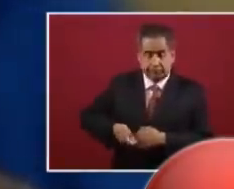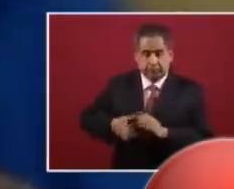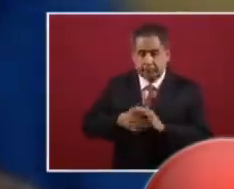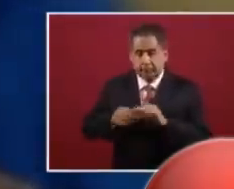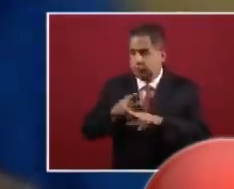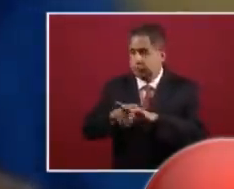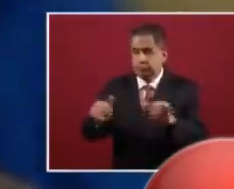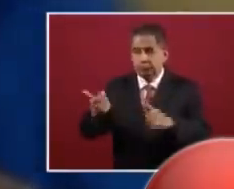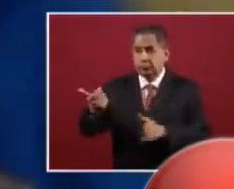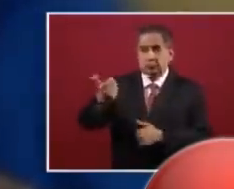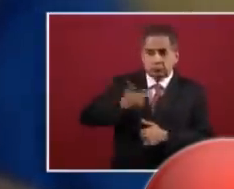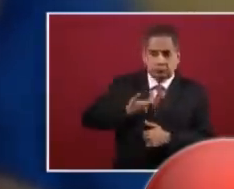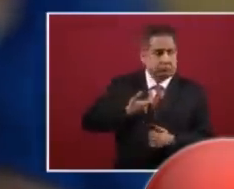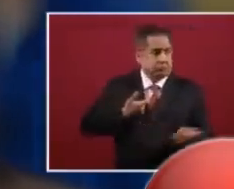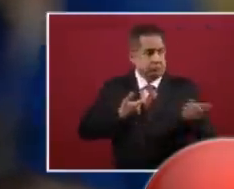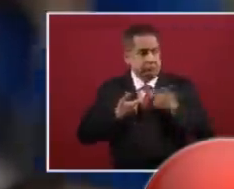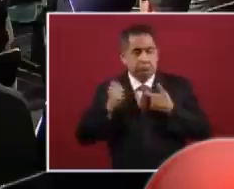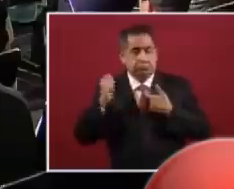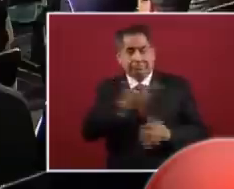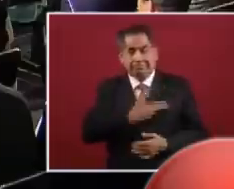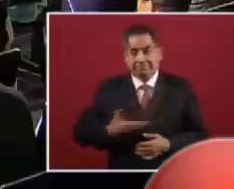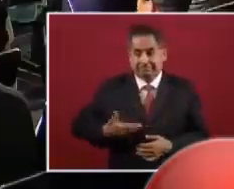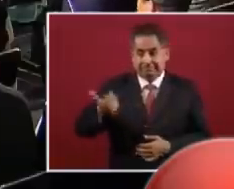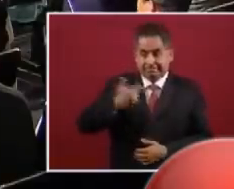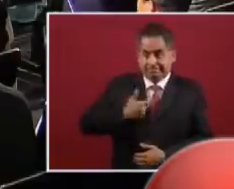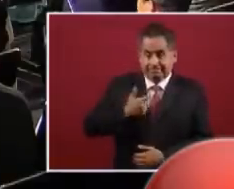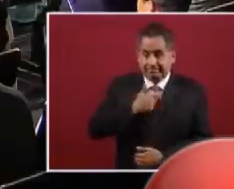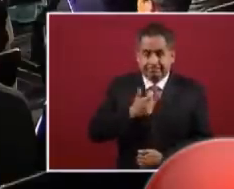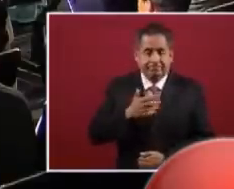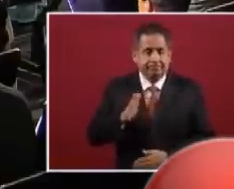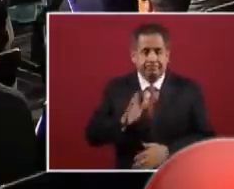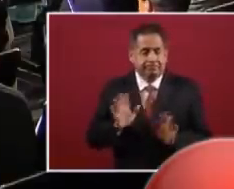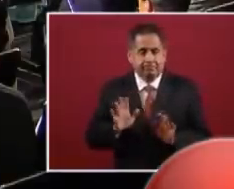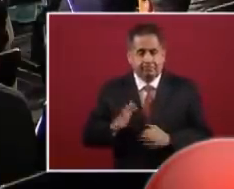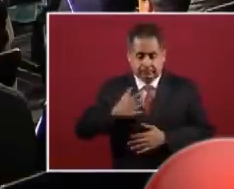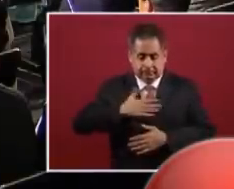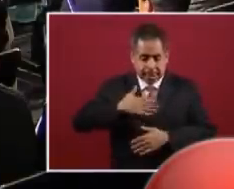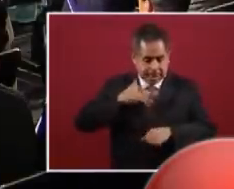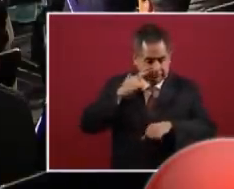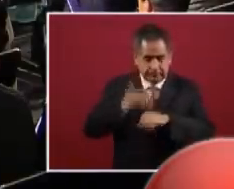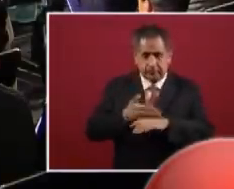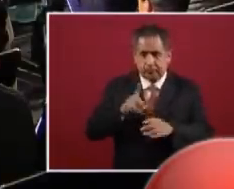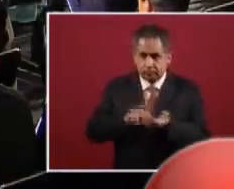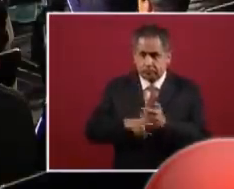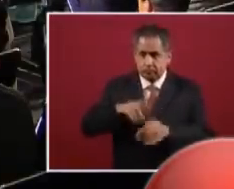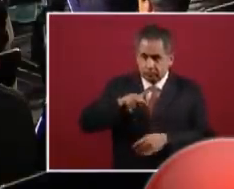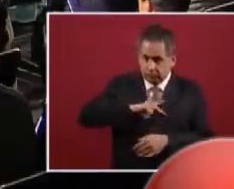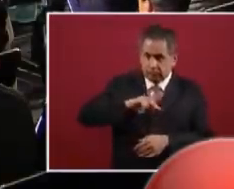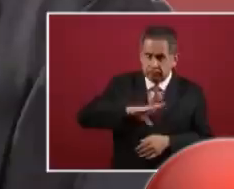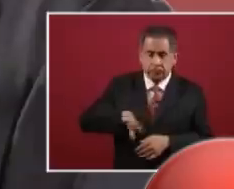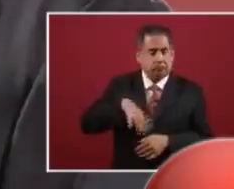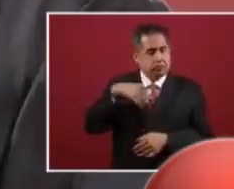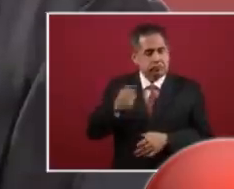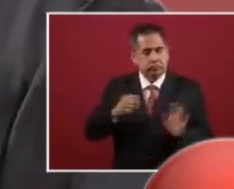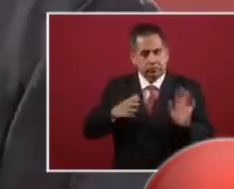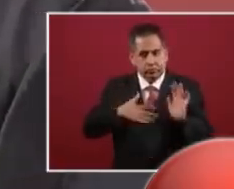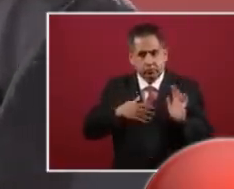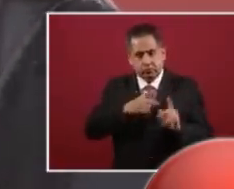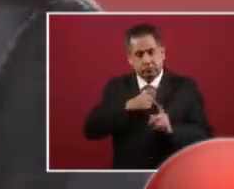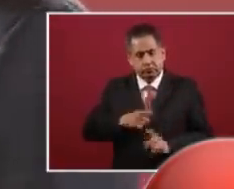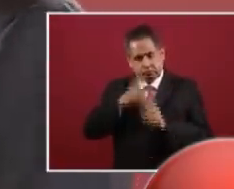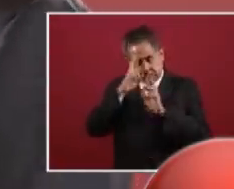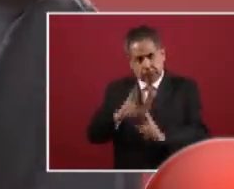percibo ninguna prestación de presidencia, que trabajo bajo mi propia responsabilidad y con mi propio esfuerzo. Creo que también debe ser